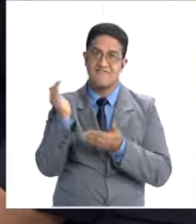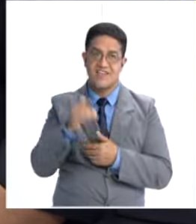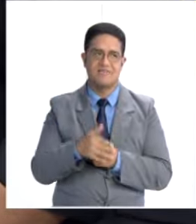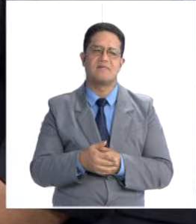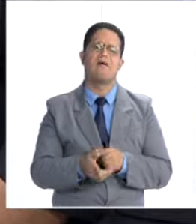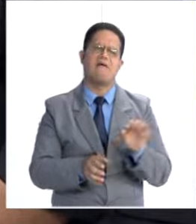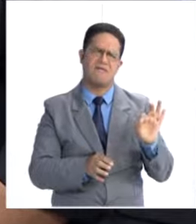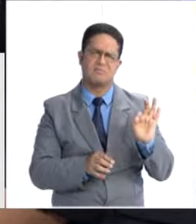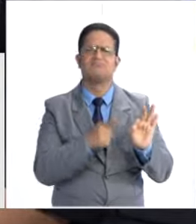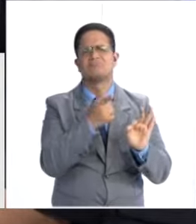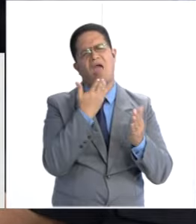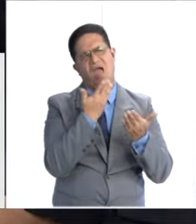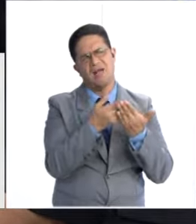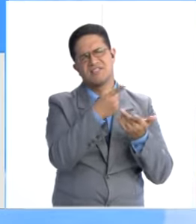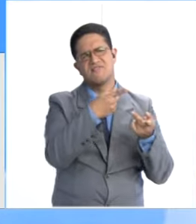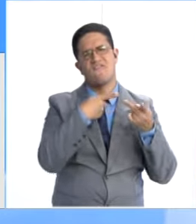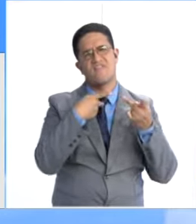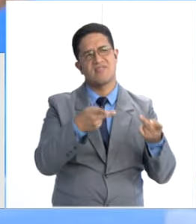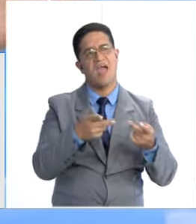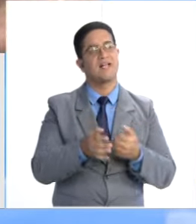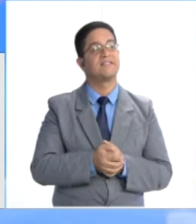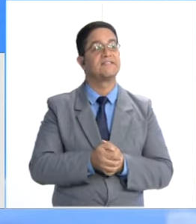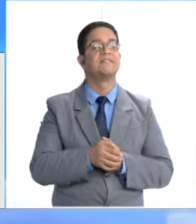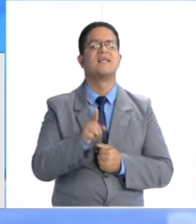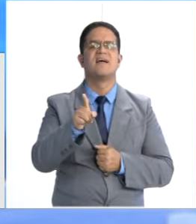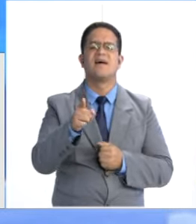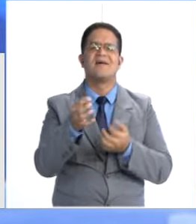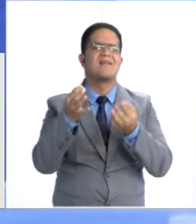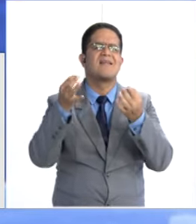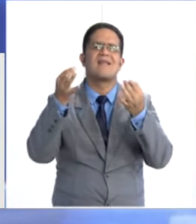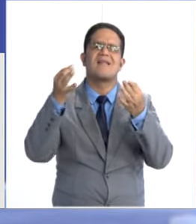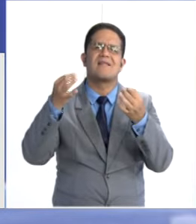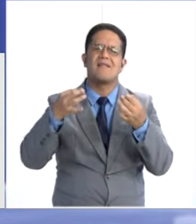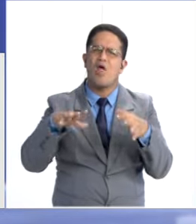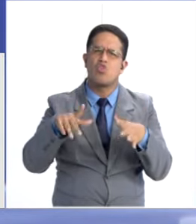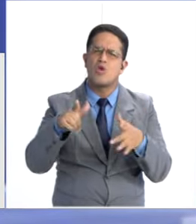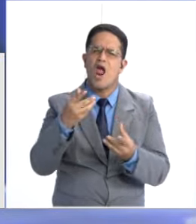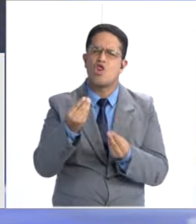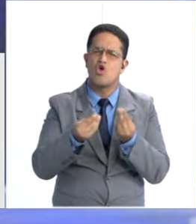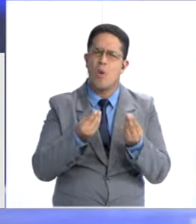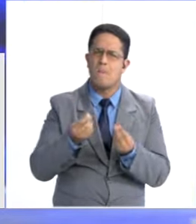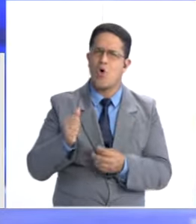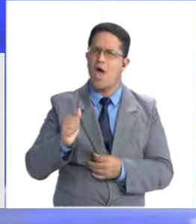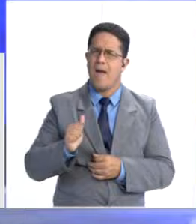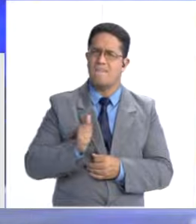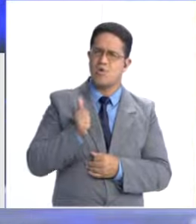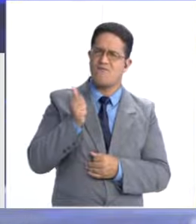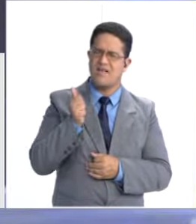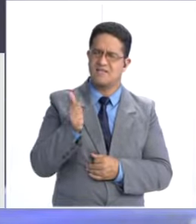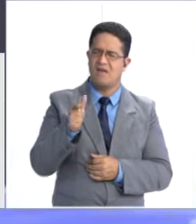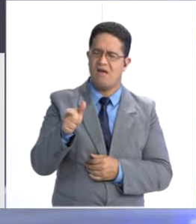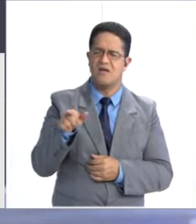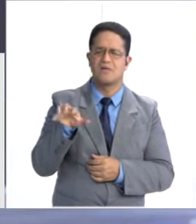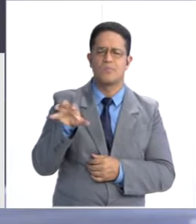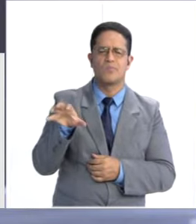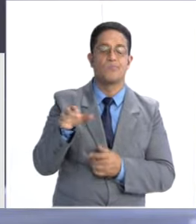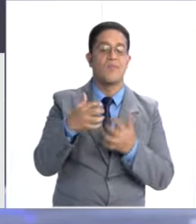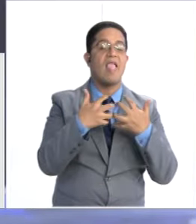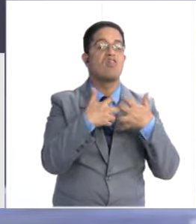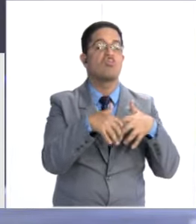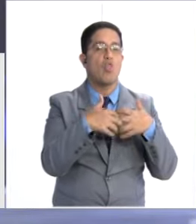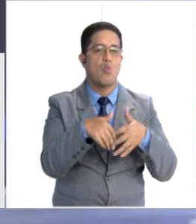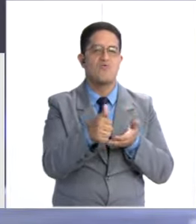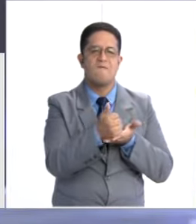por la invitación. Vamos a hablar de lo natural. Lo natural aprovechado de manera específica a través de la industria